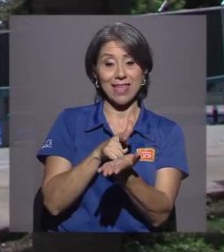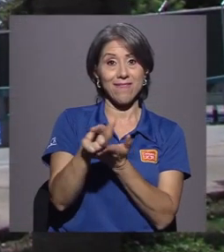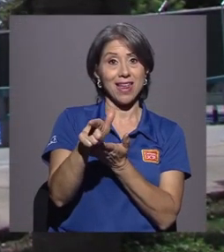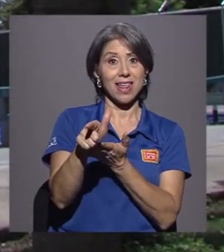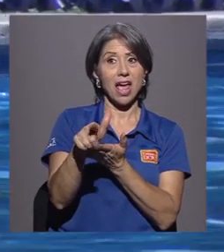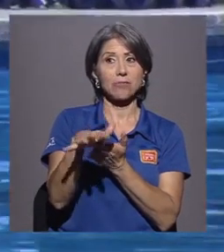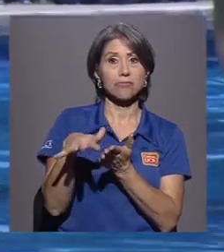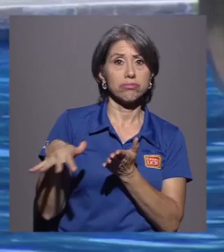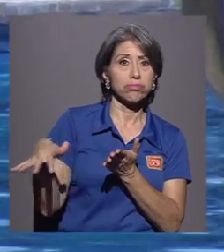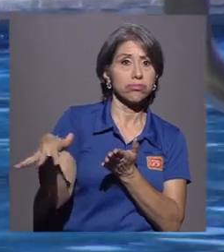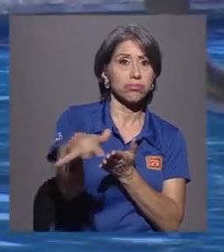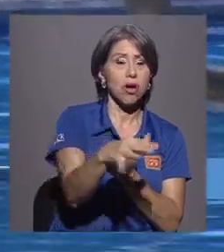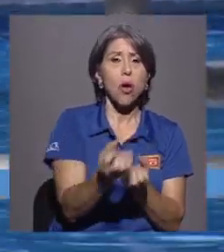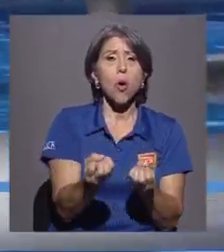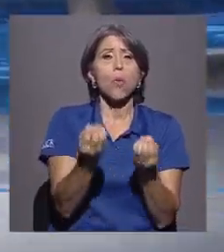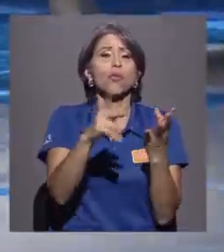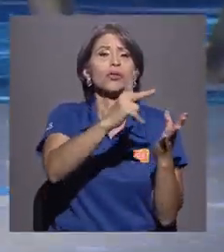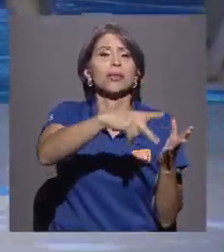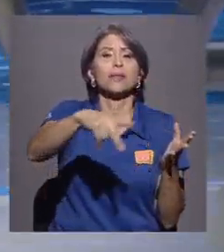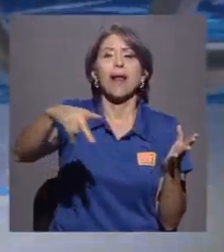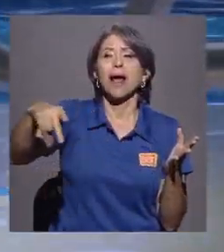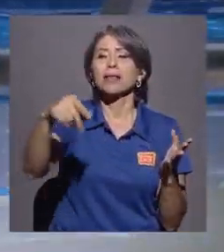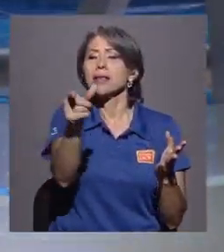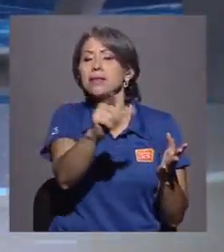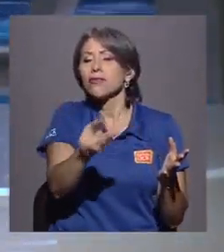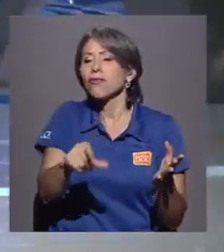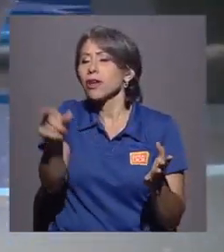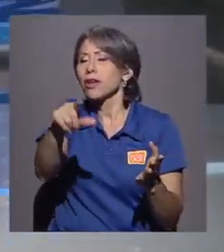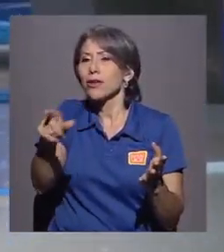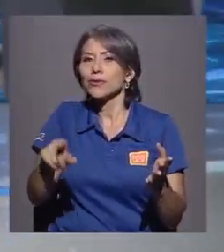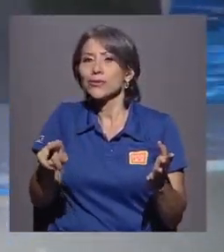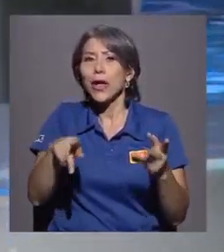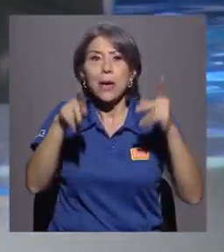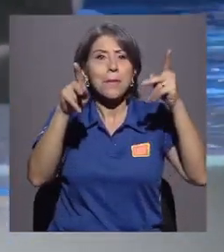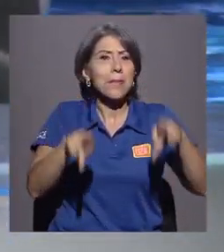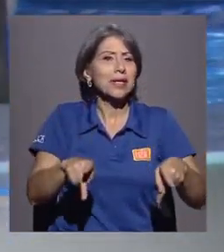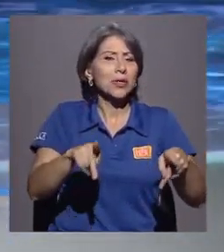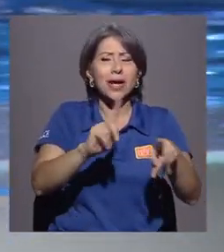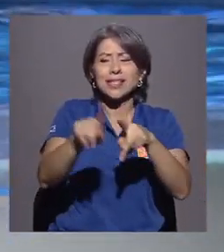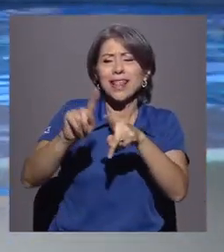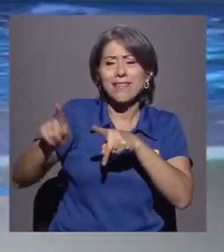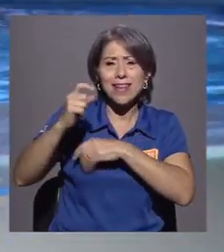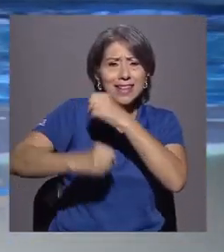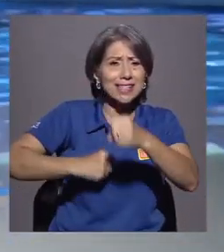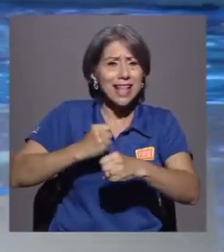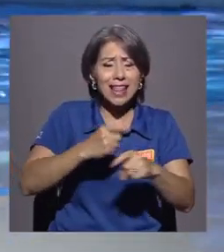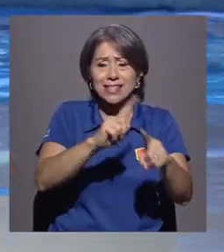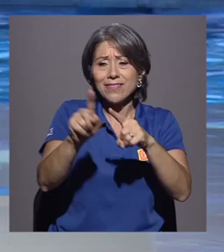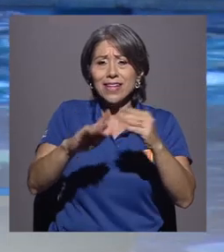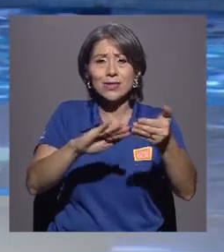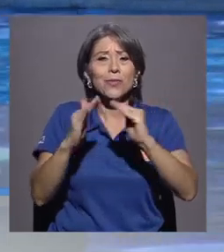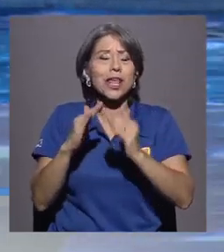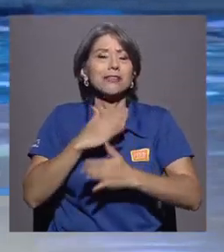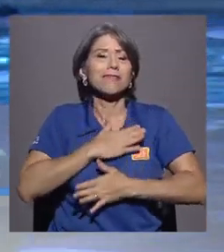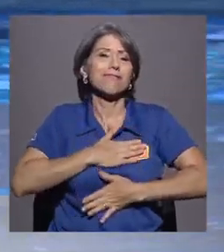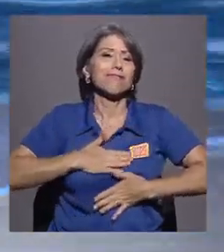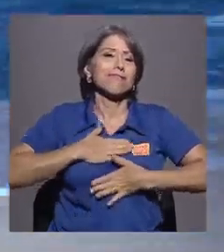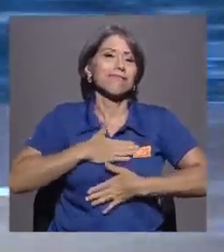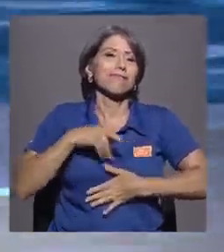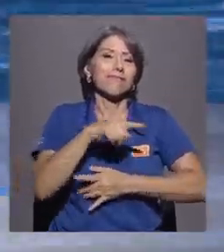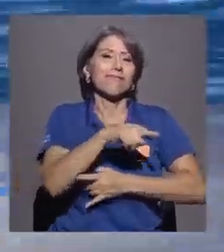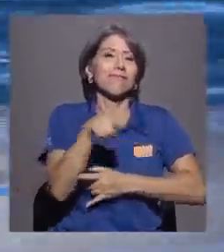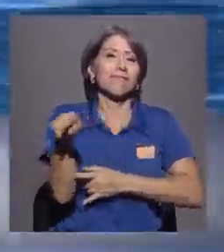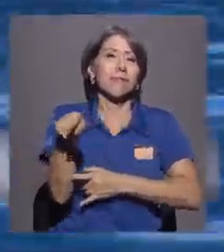Liberia es una zona que cuenta con muchas playas y ríos que son disfrutados por personas de todas las edades y comunidades. Para